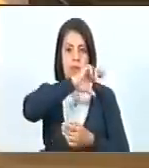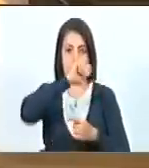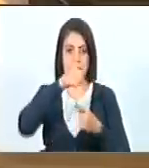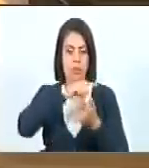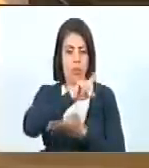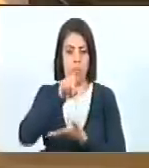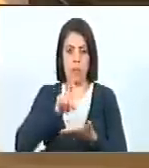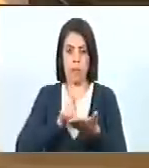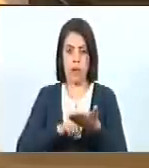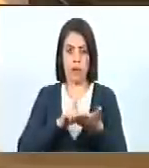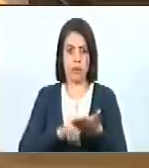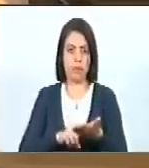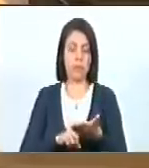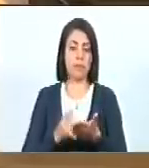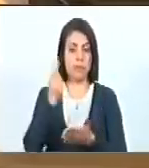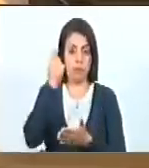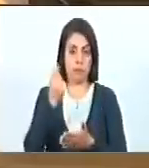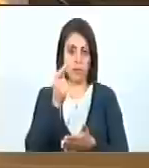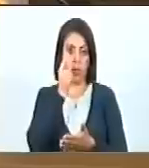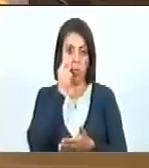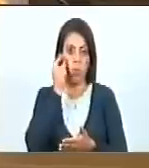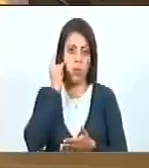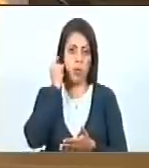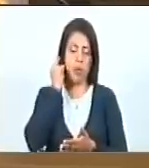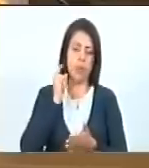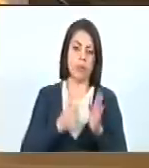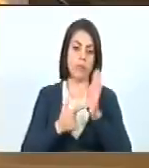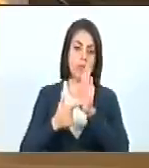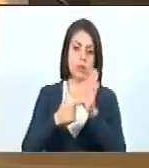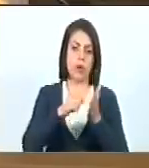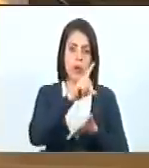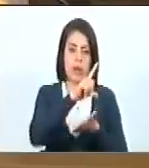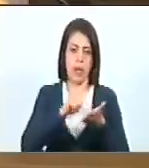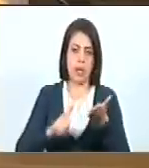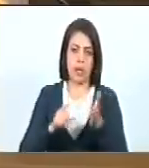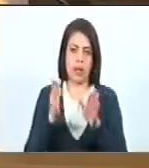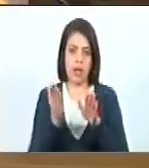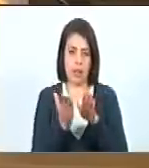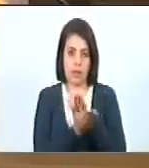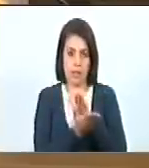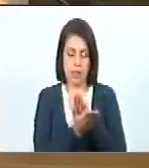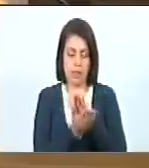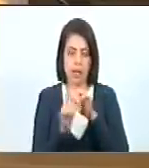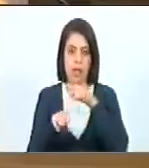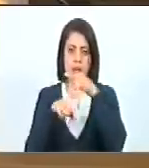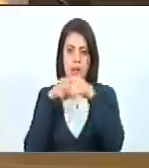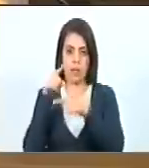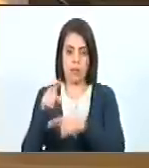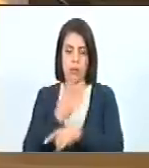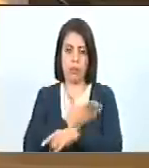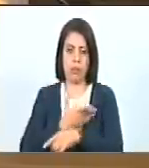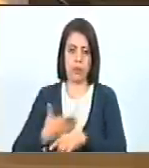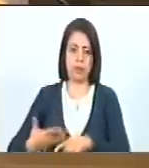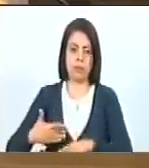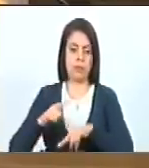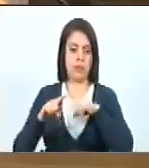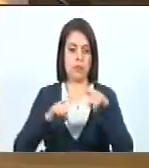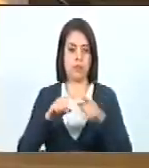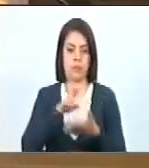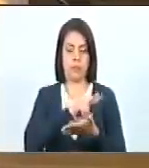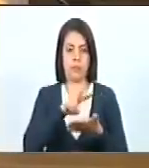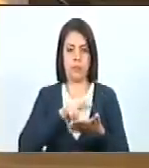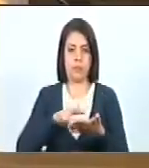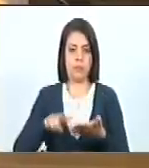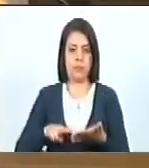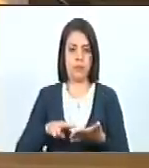en pleno, las diputadas y los diputados indicados en lista anexa. Acto seguido, el presidente ordenó dar lectura